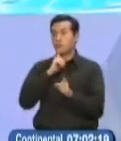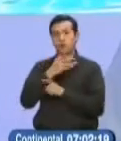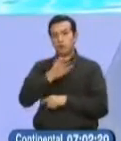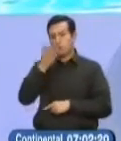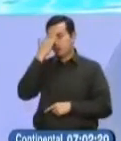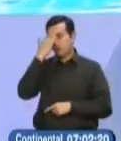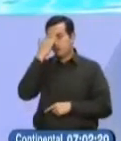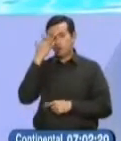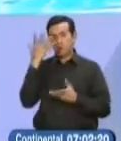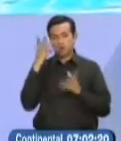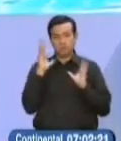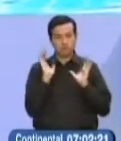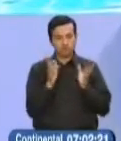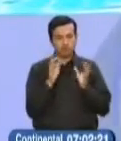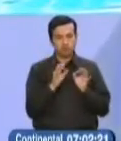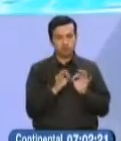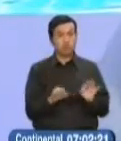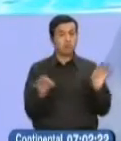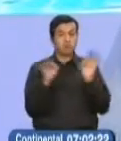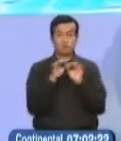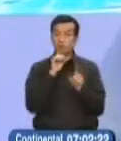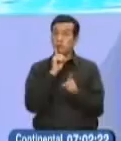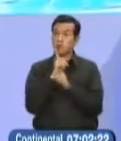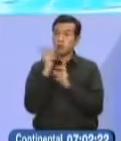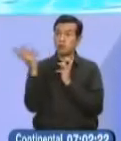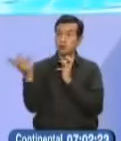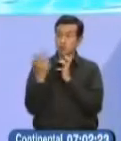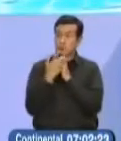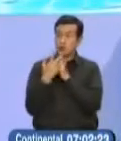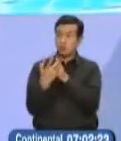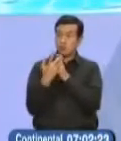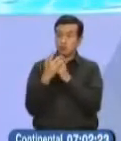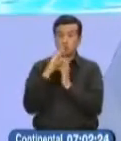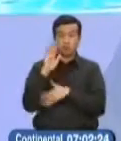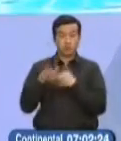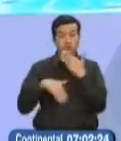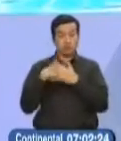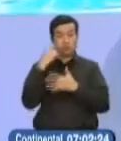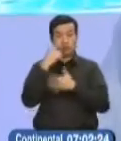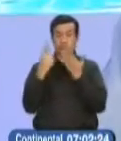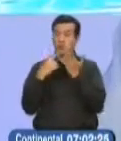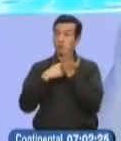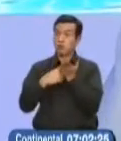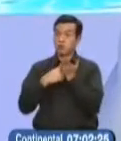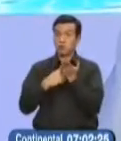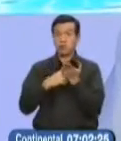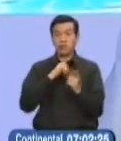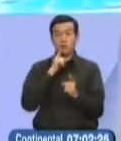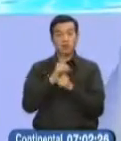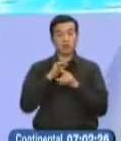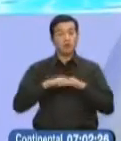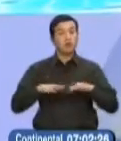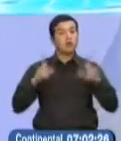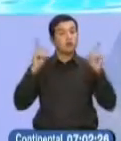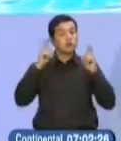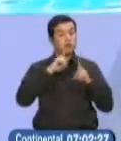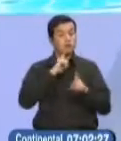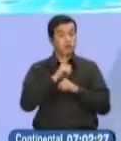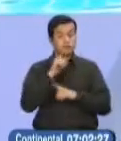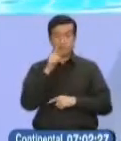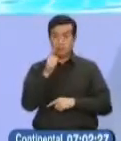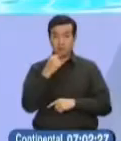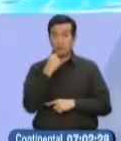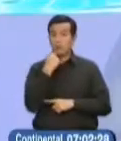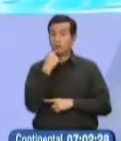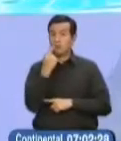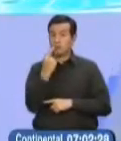bloque numeroso y sumamente importante si lograr articular entre todos mecanismos de negociación. Pero eso es parte de la dificultad, porque como tú mismo